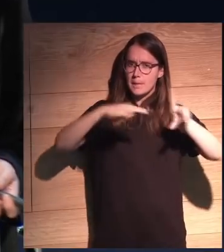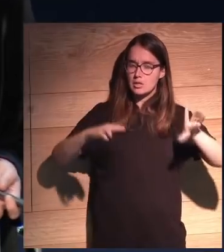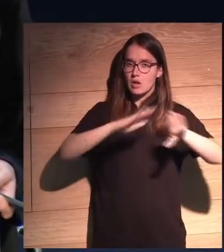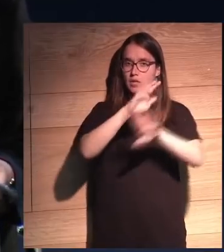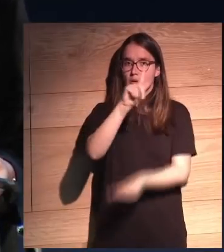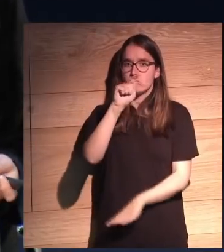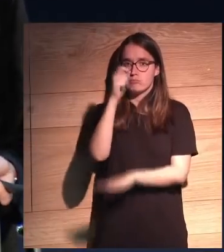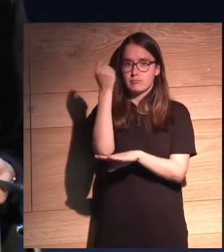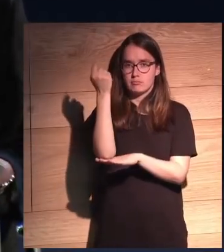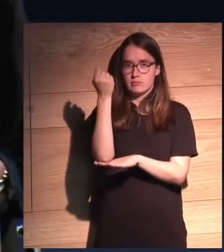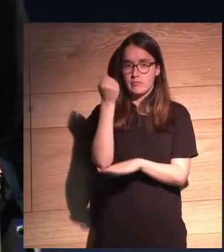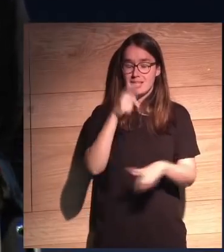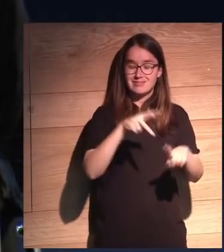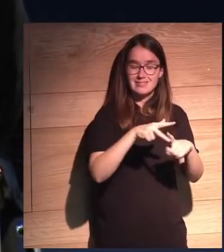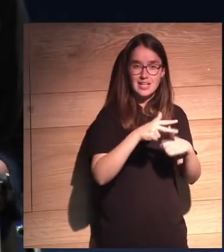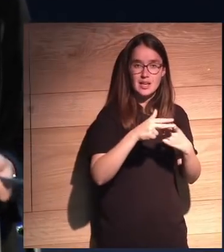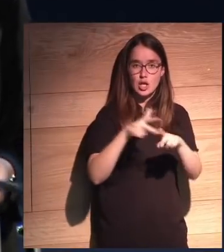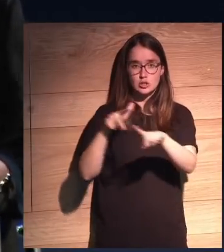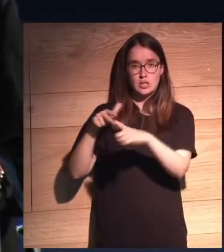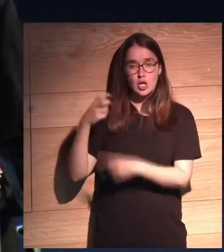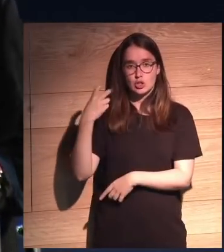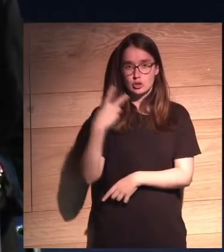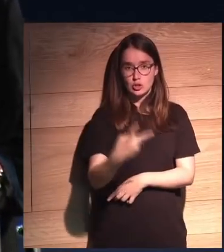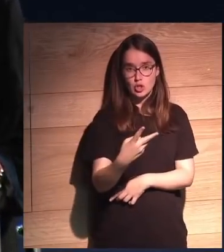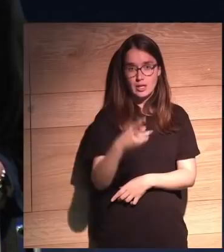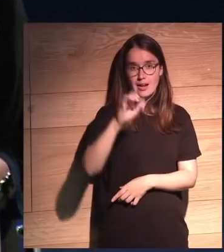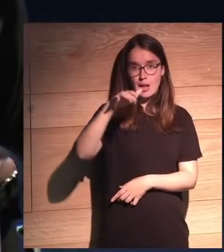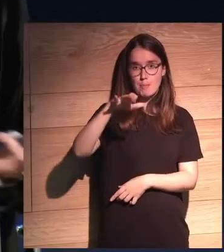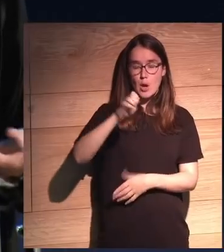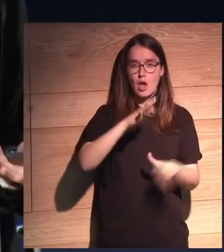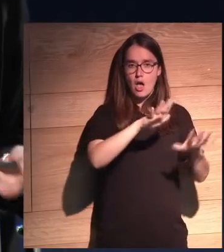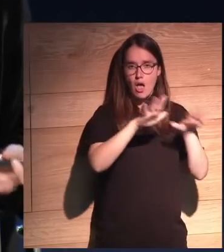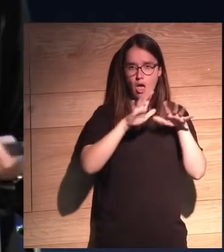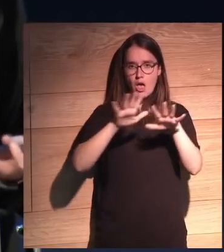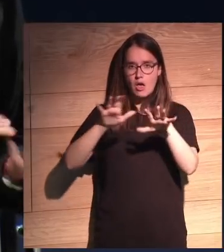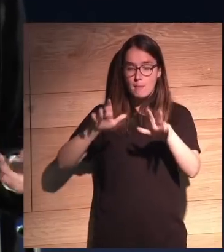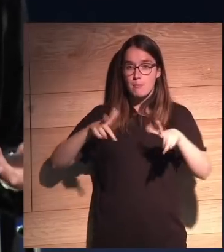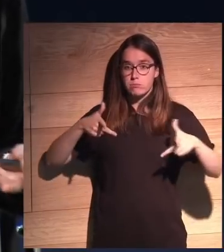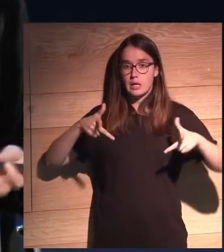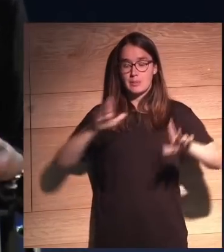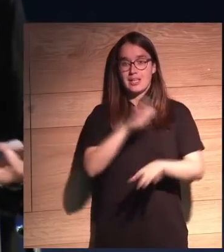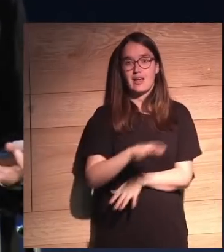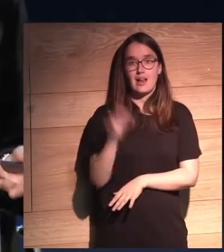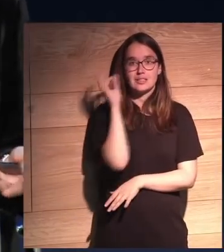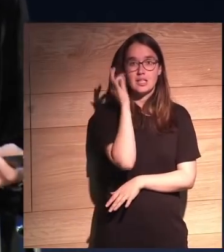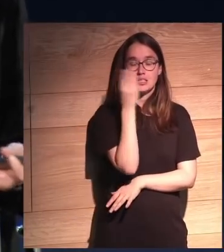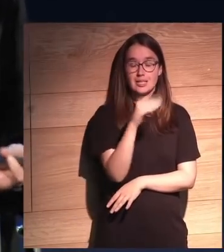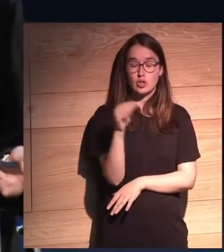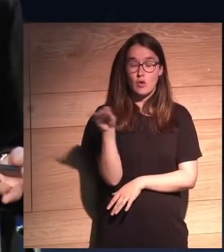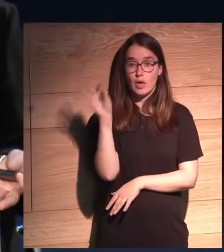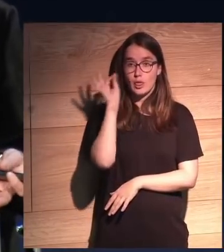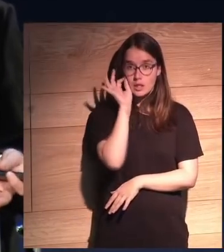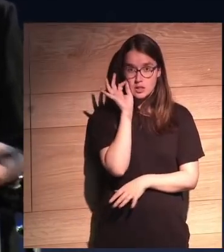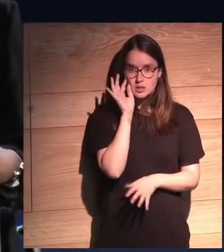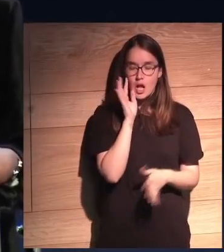lo logró formándose en 2 talleres en su ciudad natal, en Cremona, permitían que las niñas, las jovencitas, las